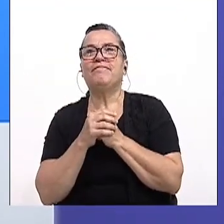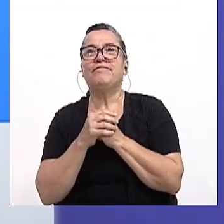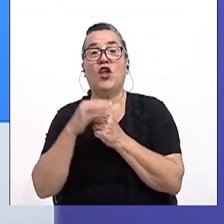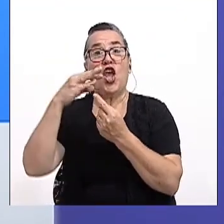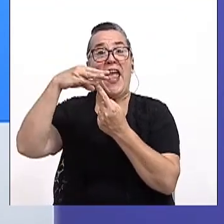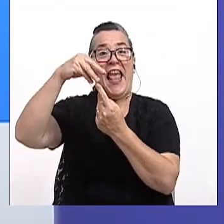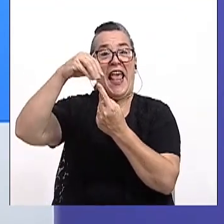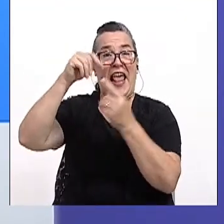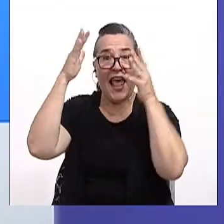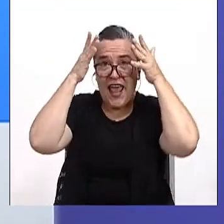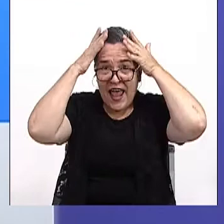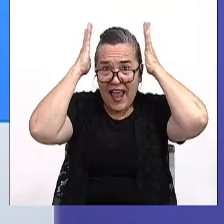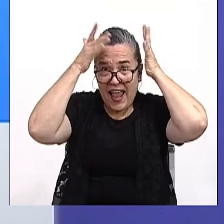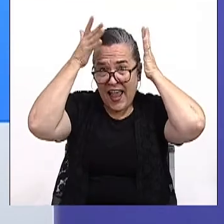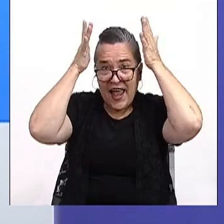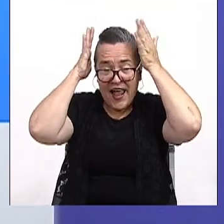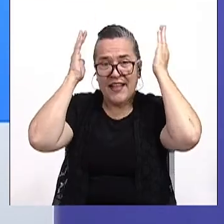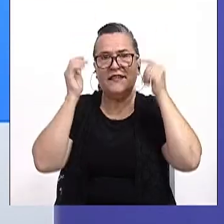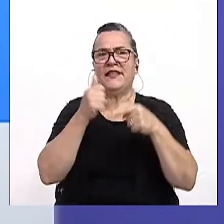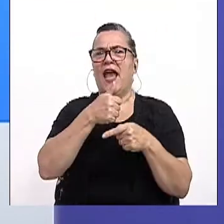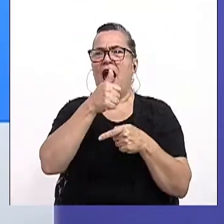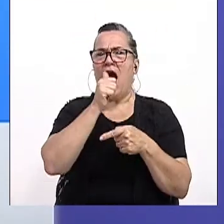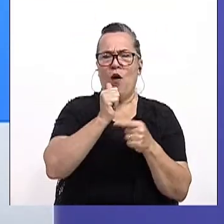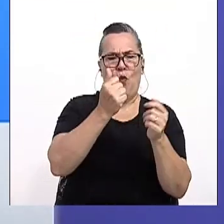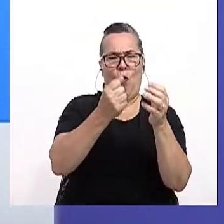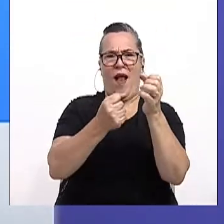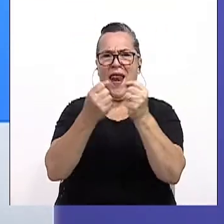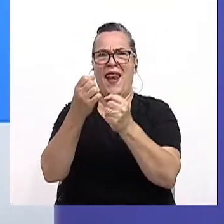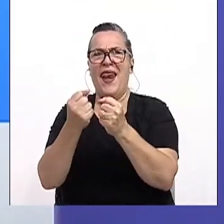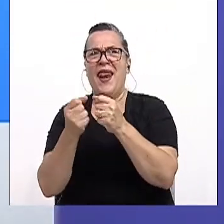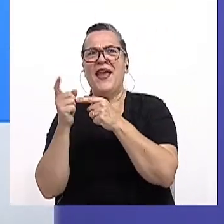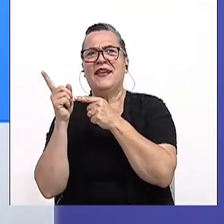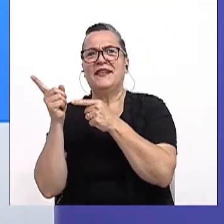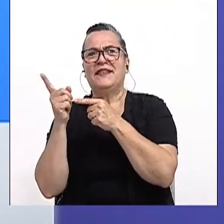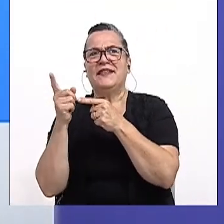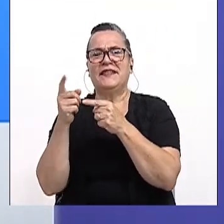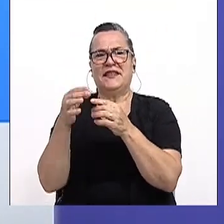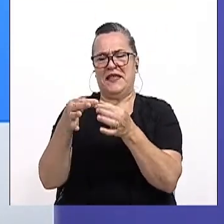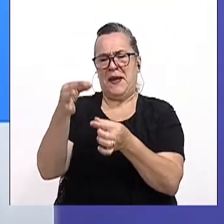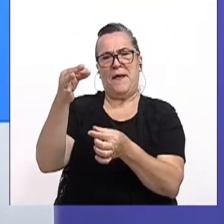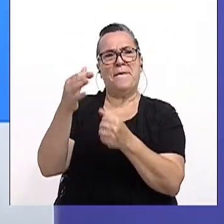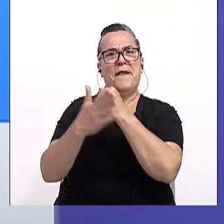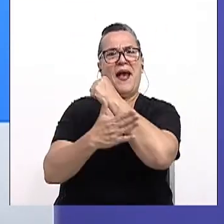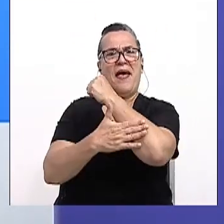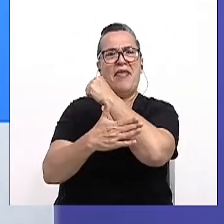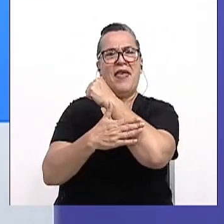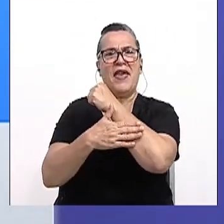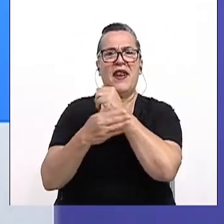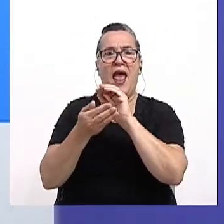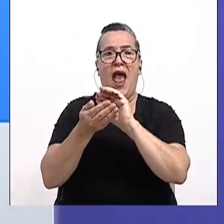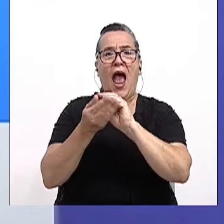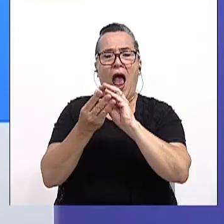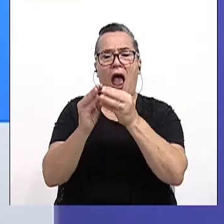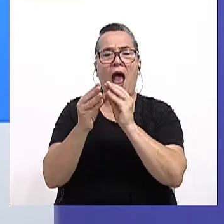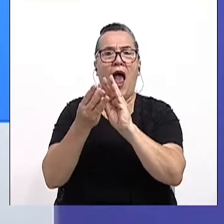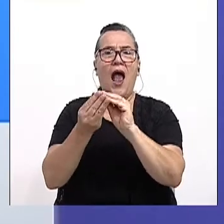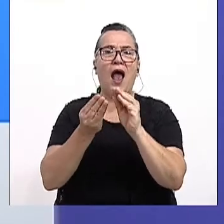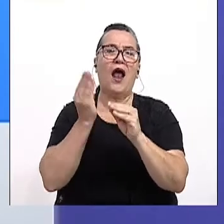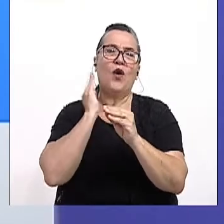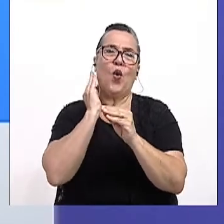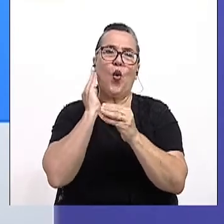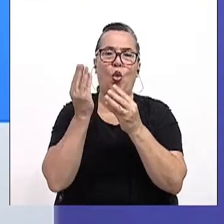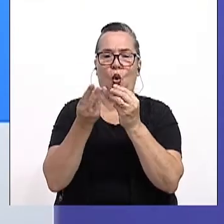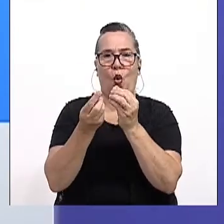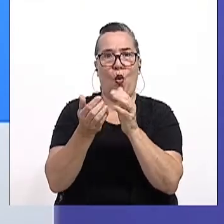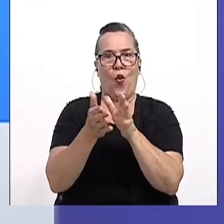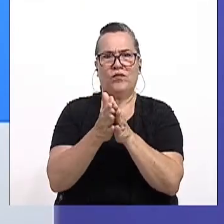gel, agua, leche, palitos de madera, algodón, tengo de todo. Y